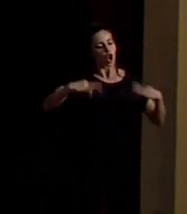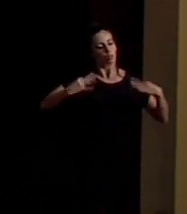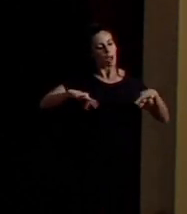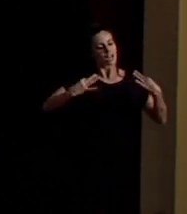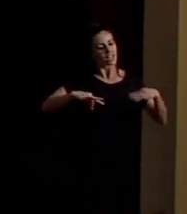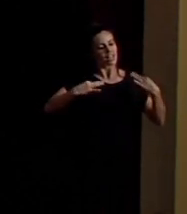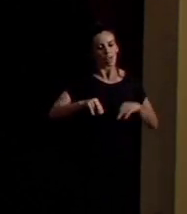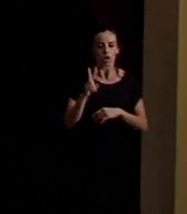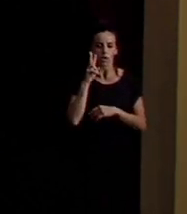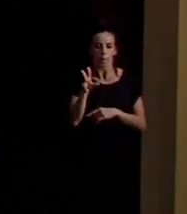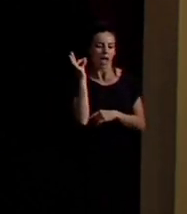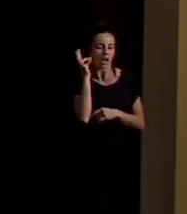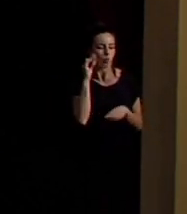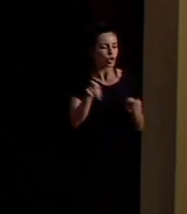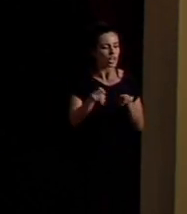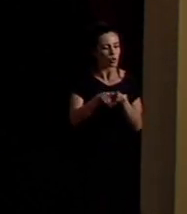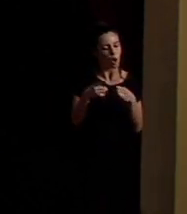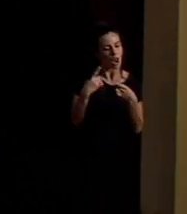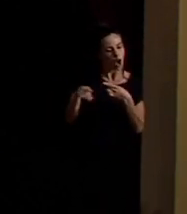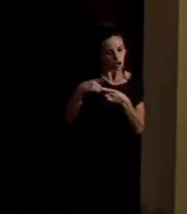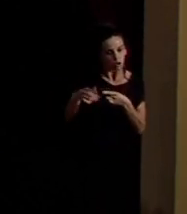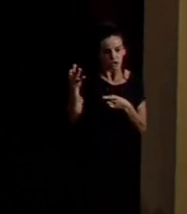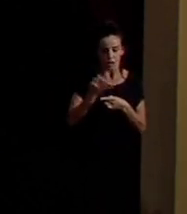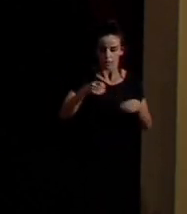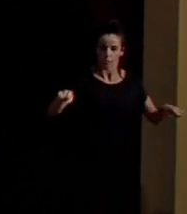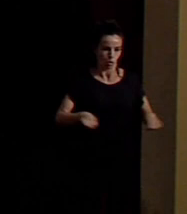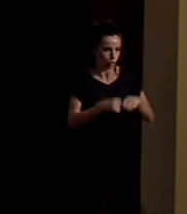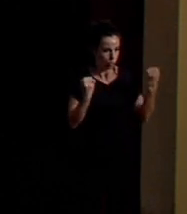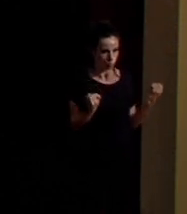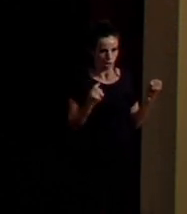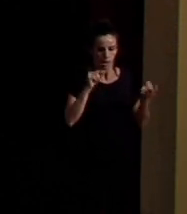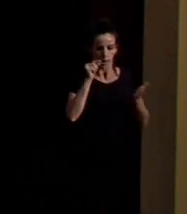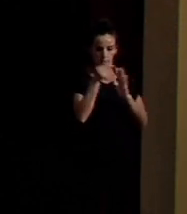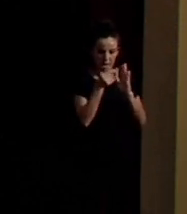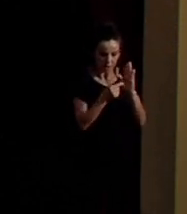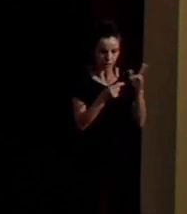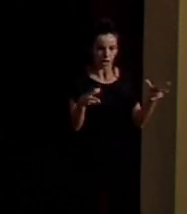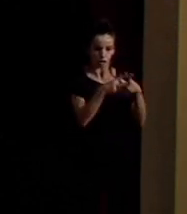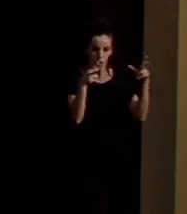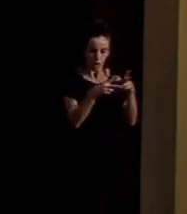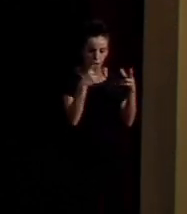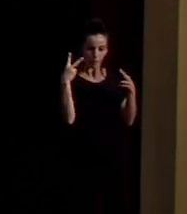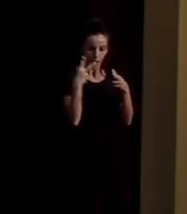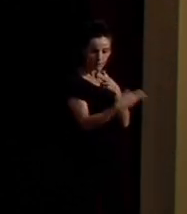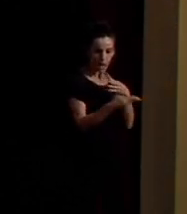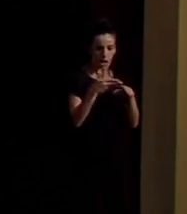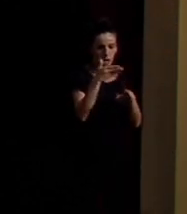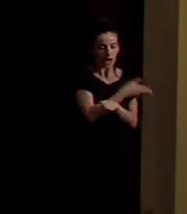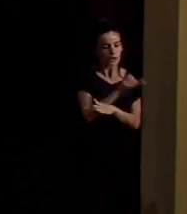cosificación de las mujeres, ¿no? A través de medidas, en este caso, claro, socializadoras, preventivas y actuando también